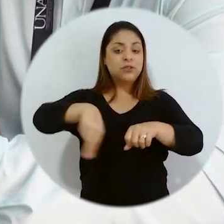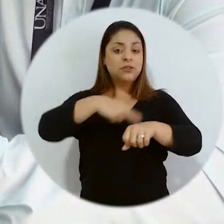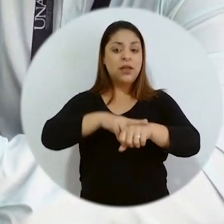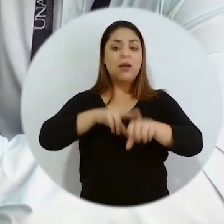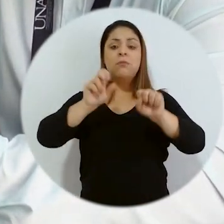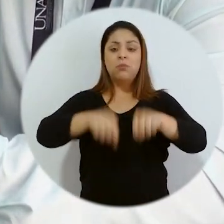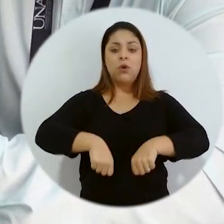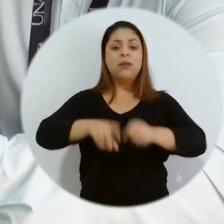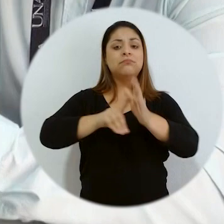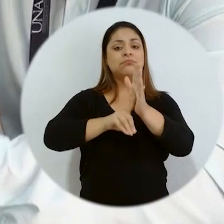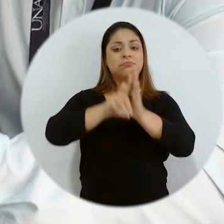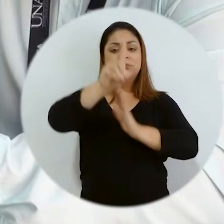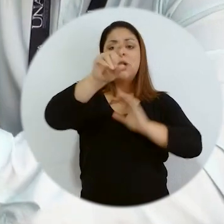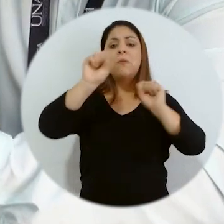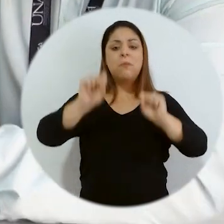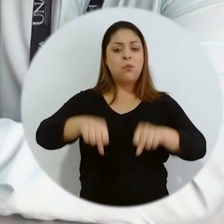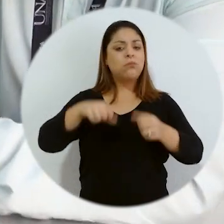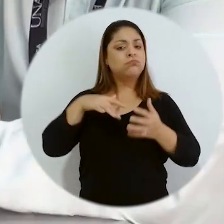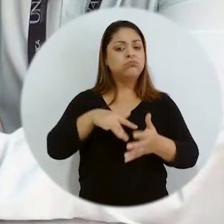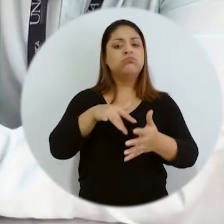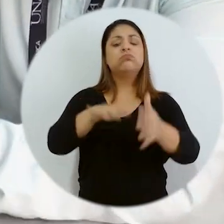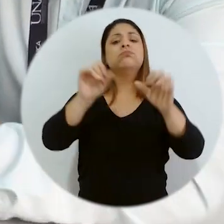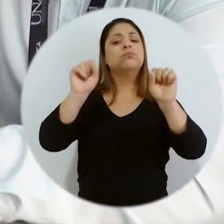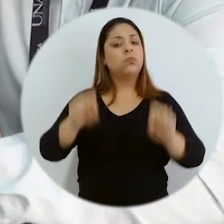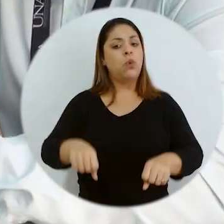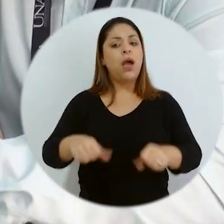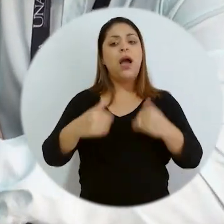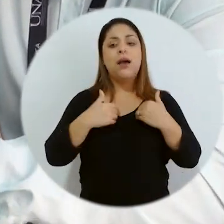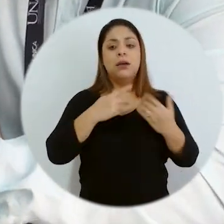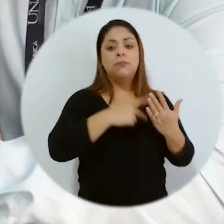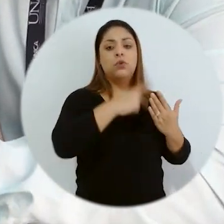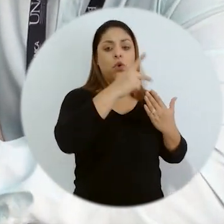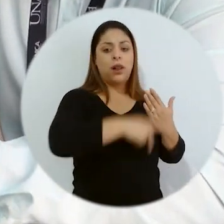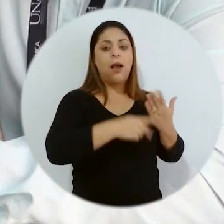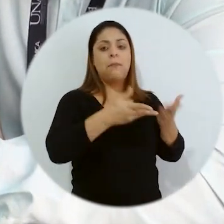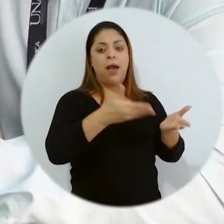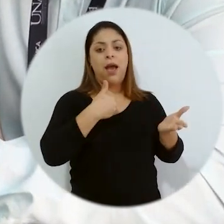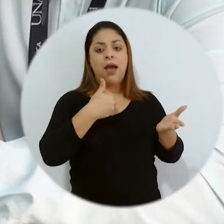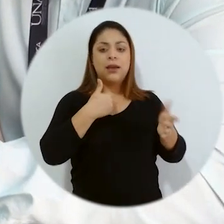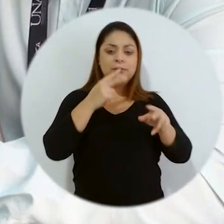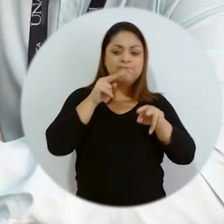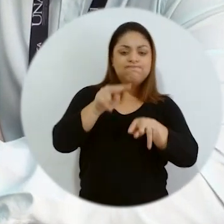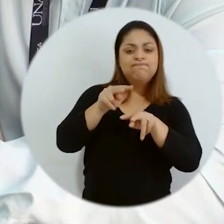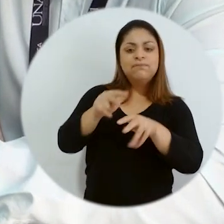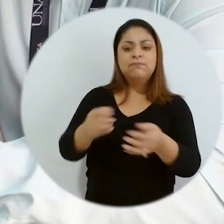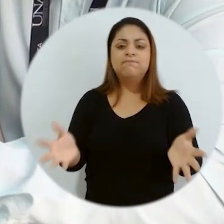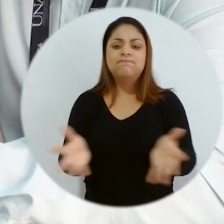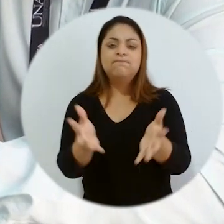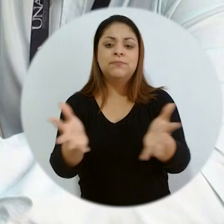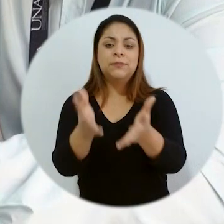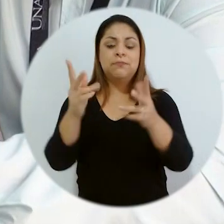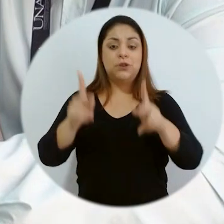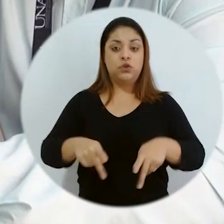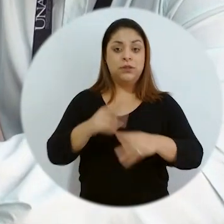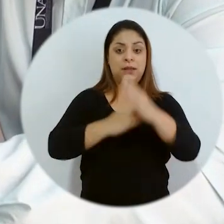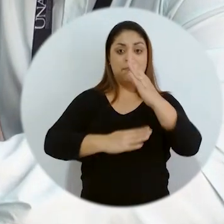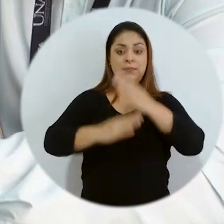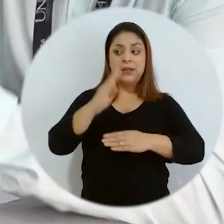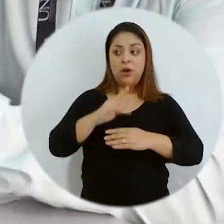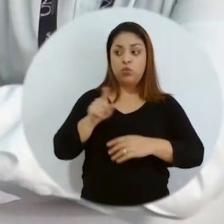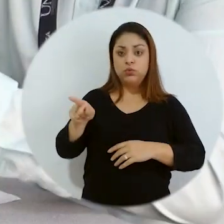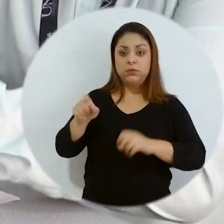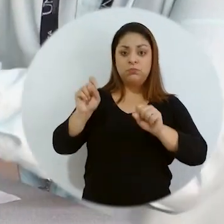adelante sus estudios, de que hay un programa como este que efectivamente está dando seguimiento y vigilando que estas normas se